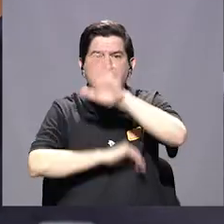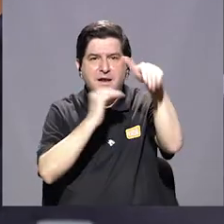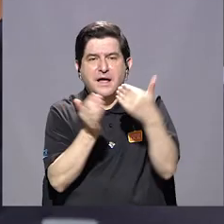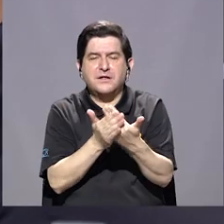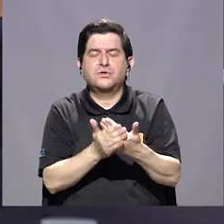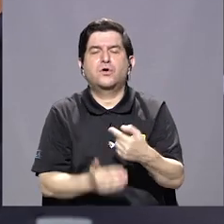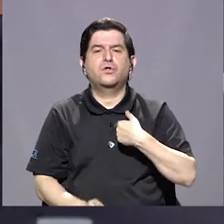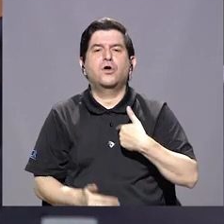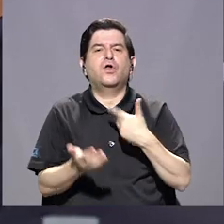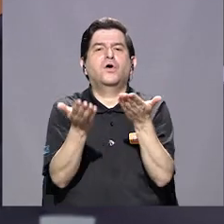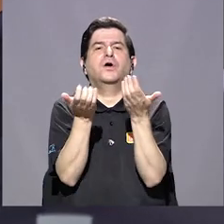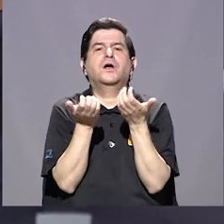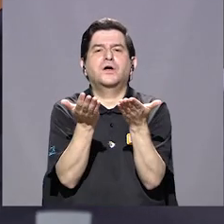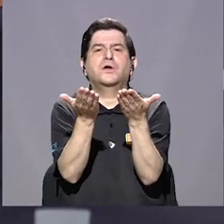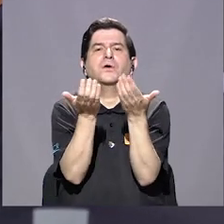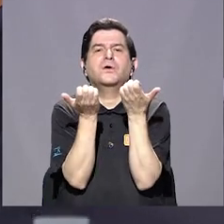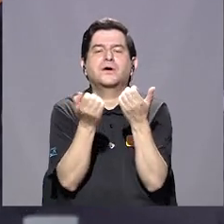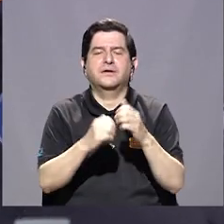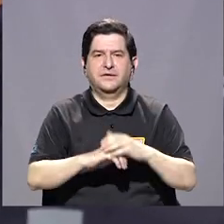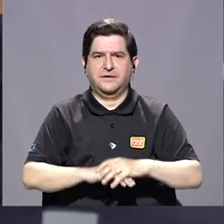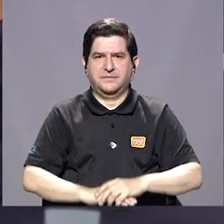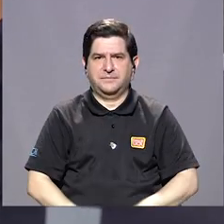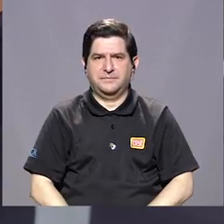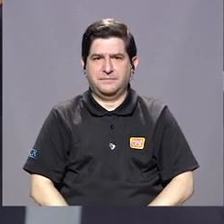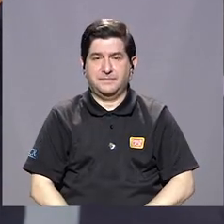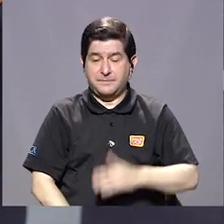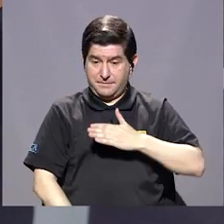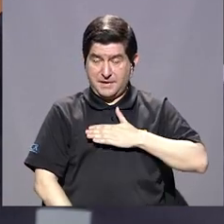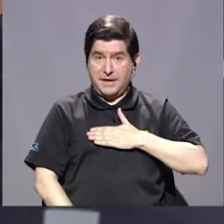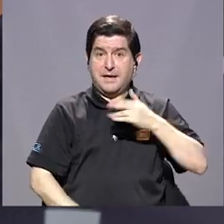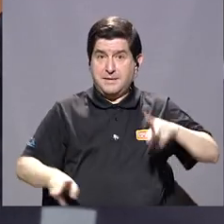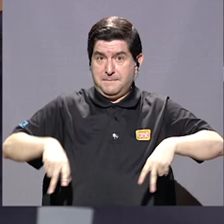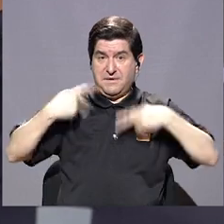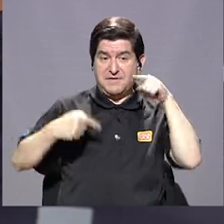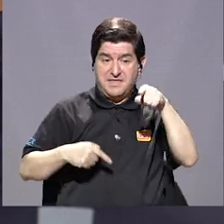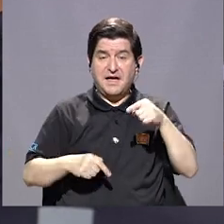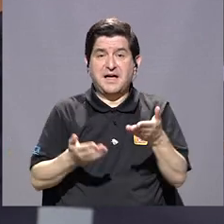lo que yo quería para mi vida.